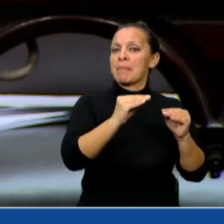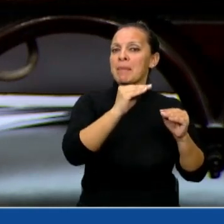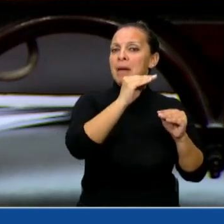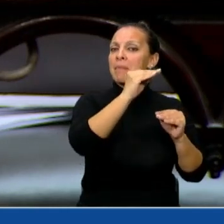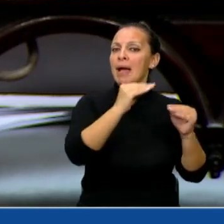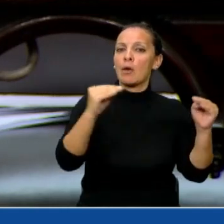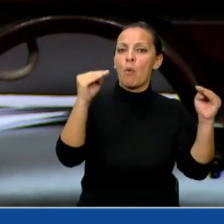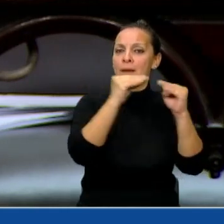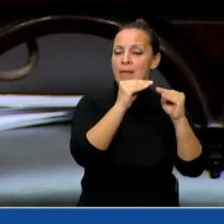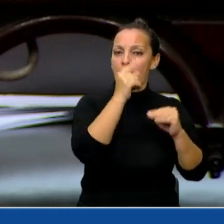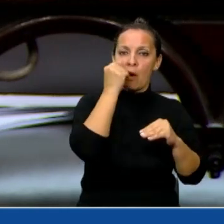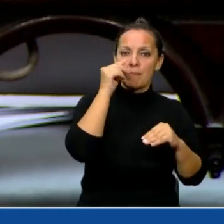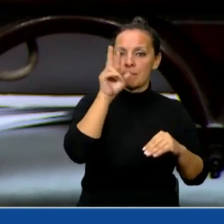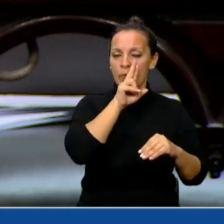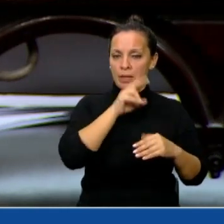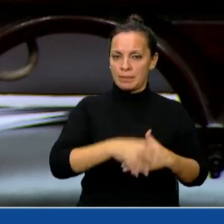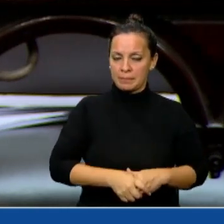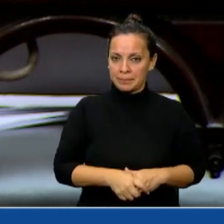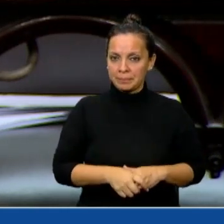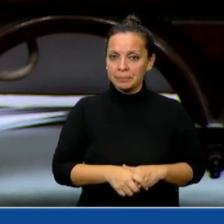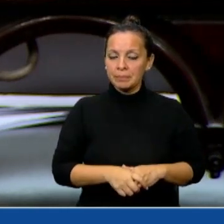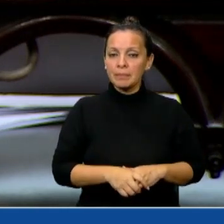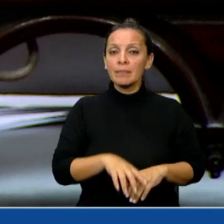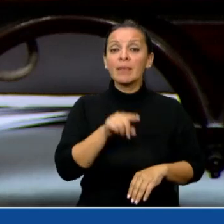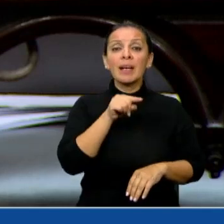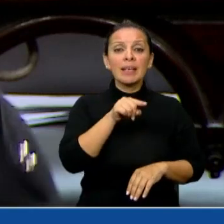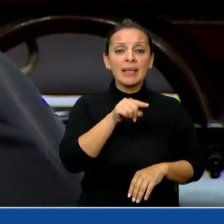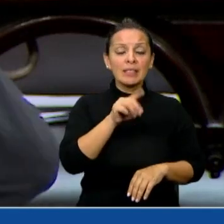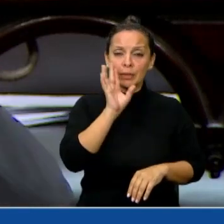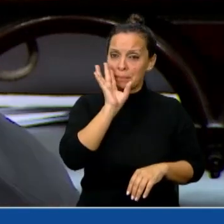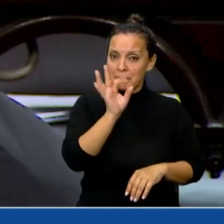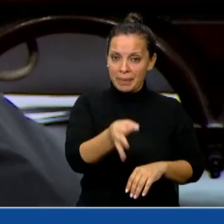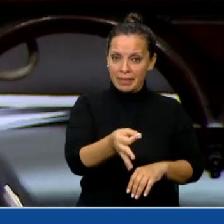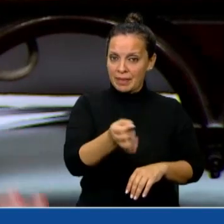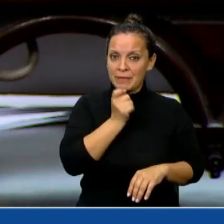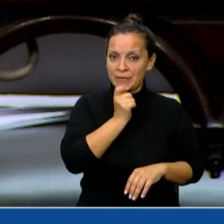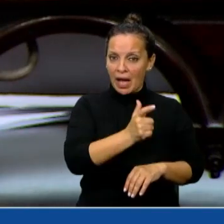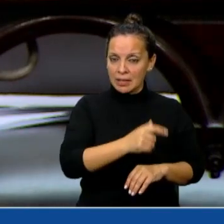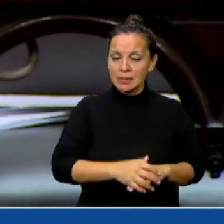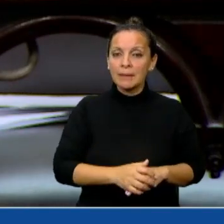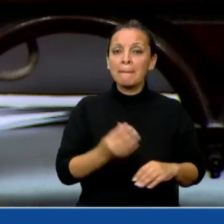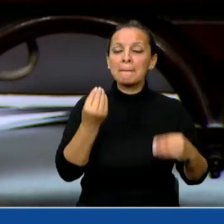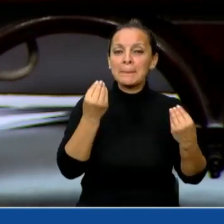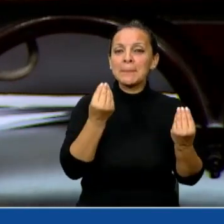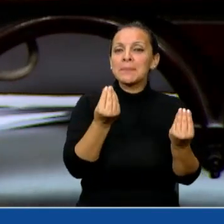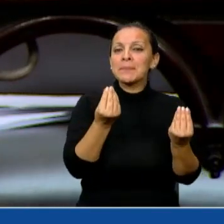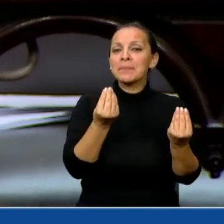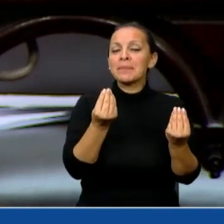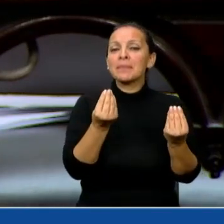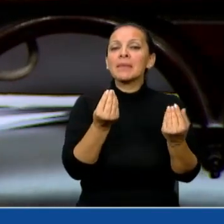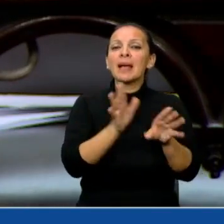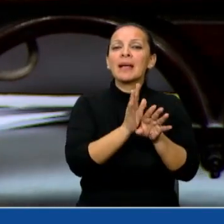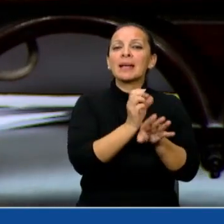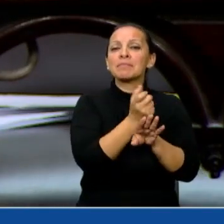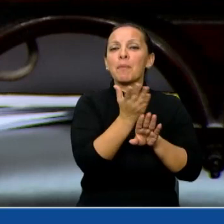desigualdad entre varones y mujeres. Y esto es bastante simple de ver cuando miramos que la diferencia tanto en la tasa de